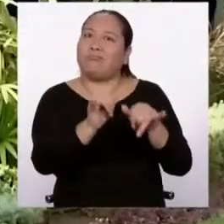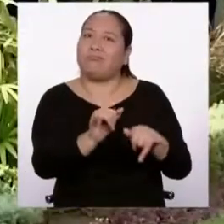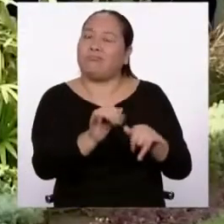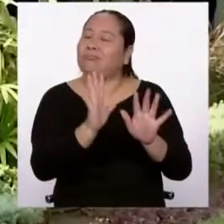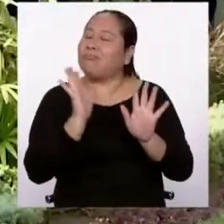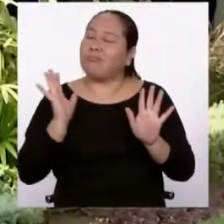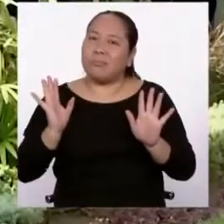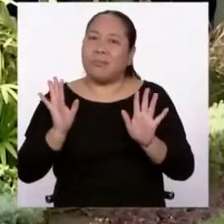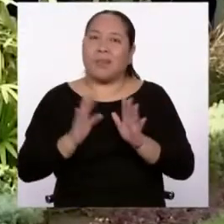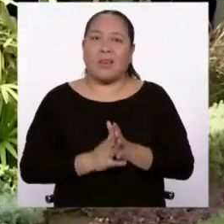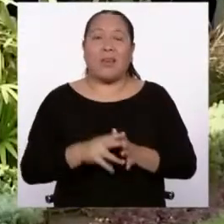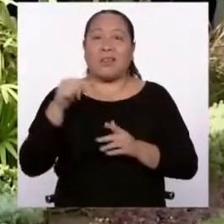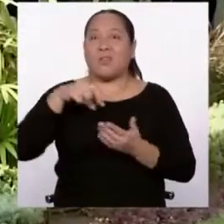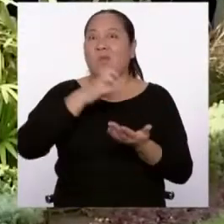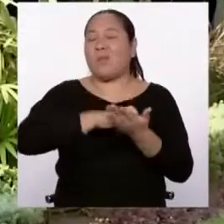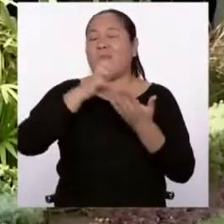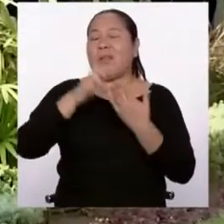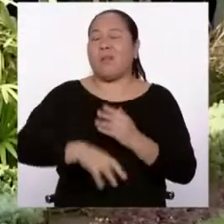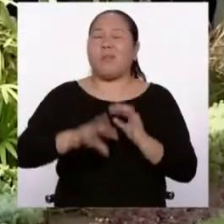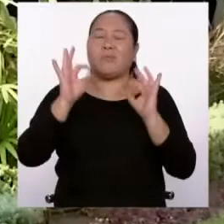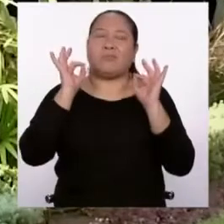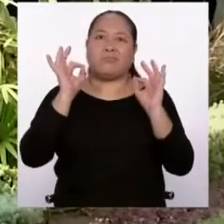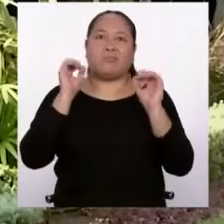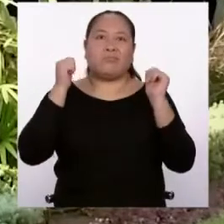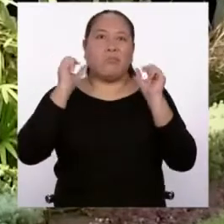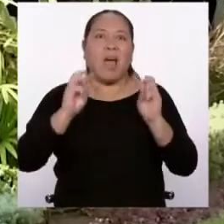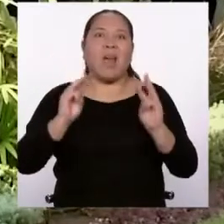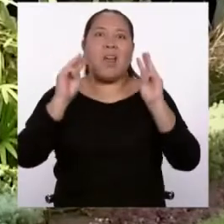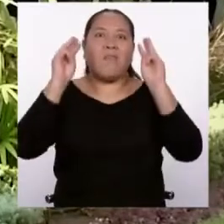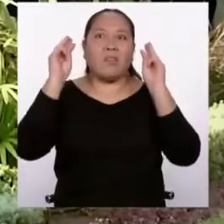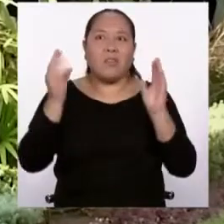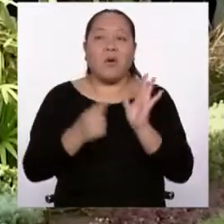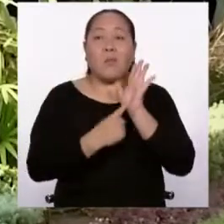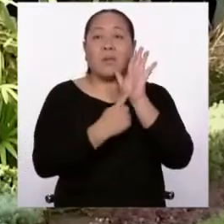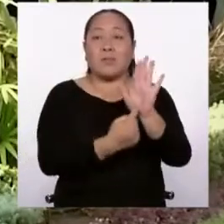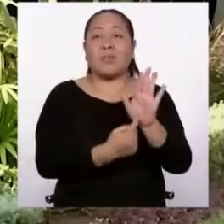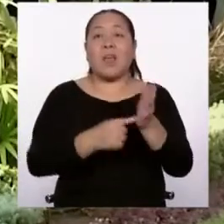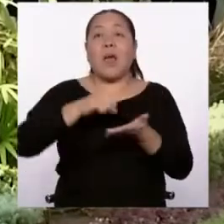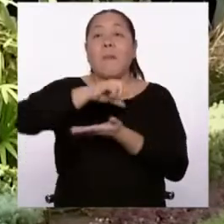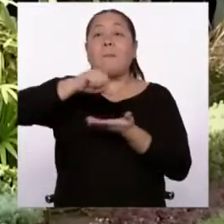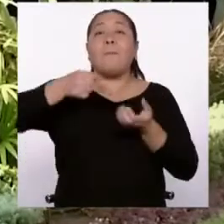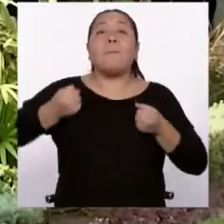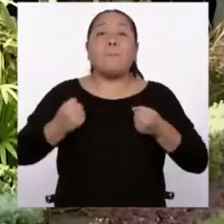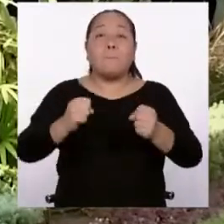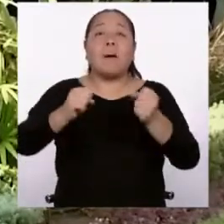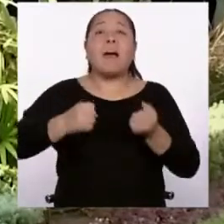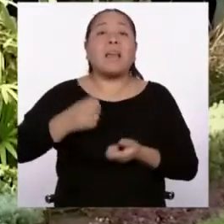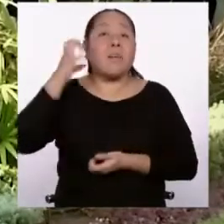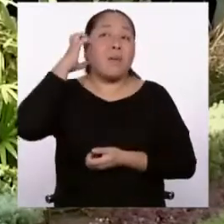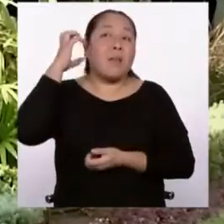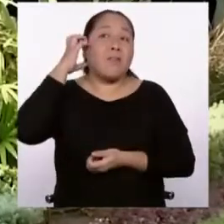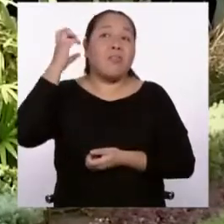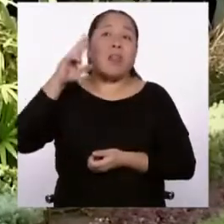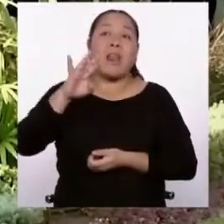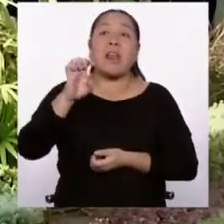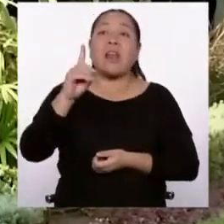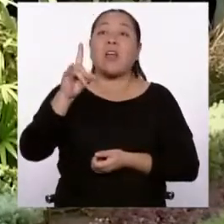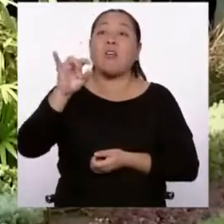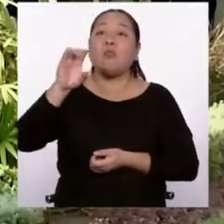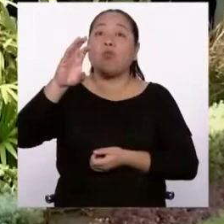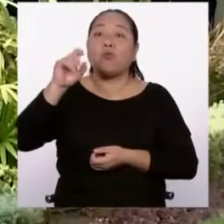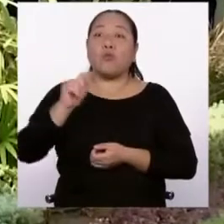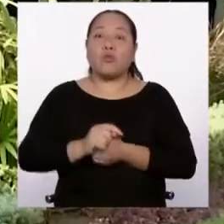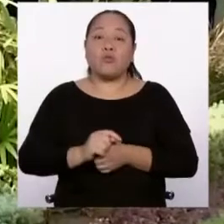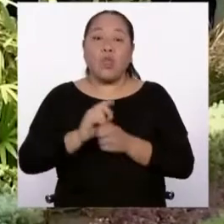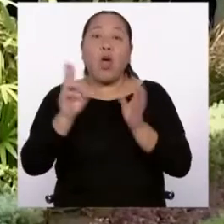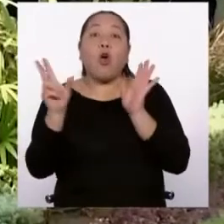programa impresionante el día de hoy. Lo presentamos desde el Parque Reducto número 2, en Miraflores, donde existe una réplica de